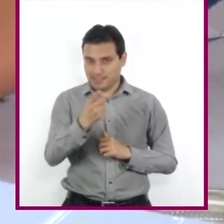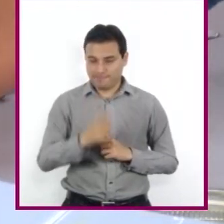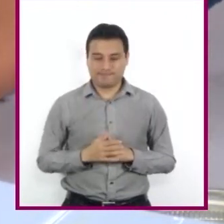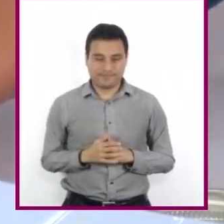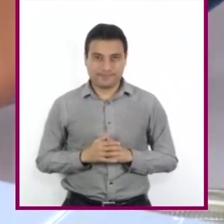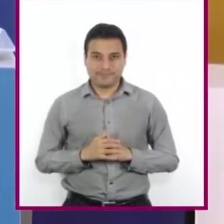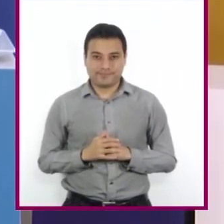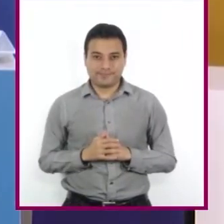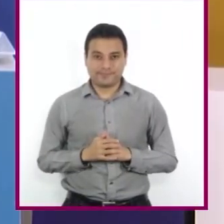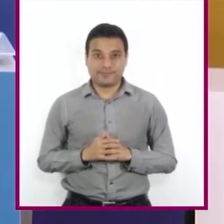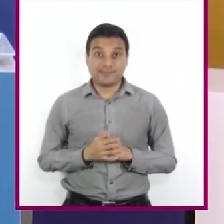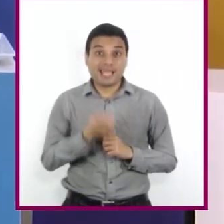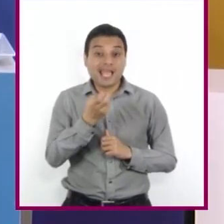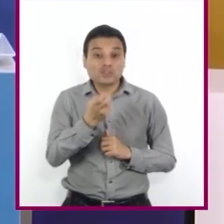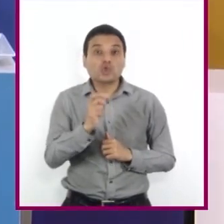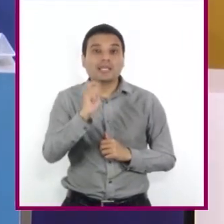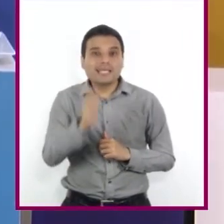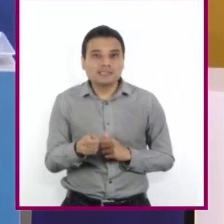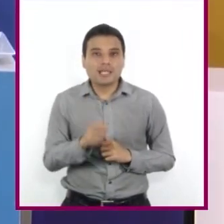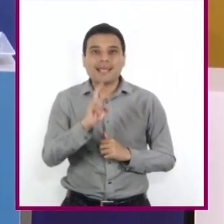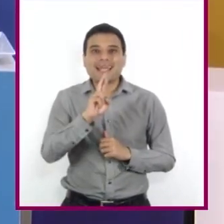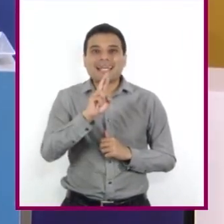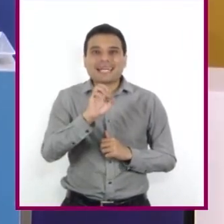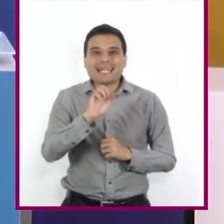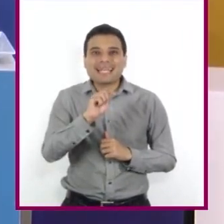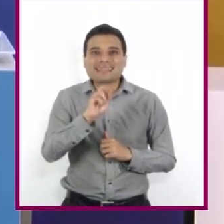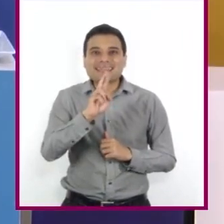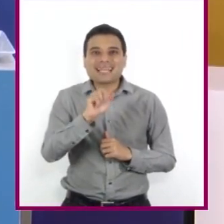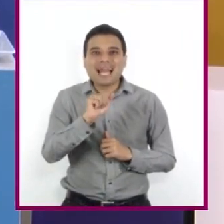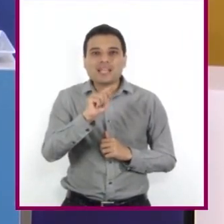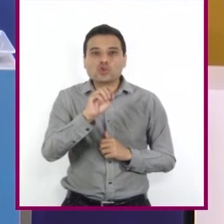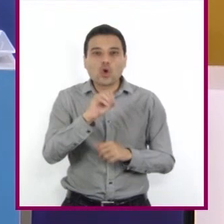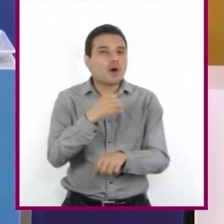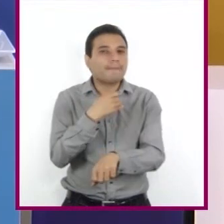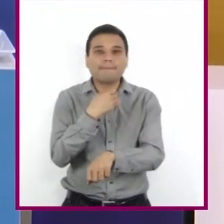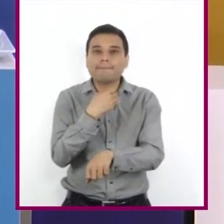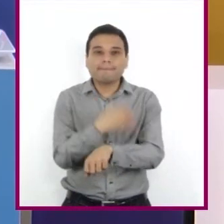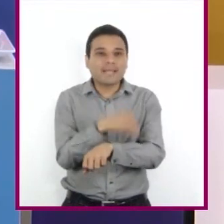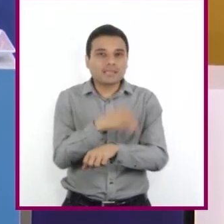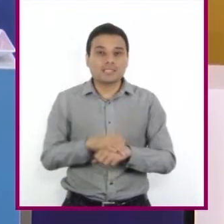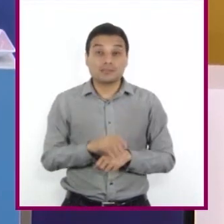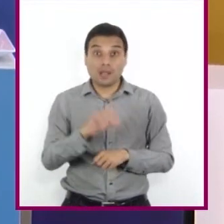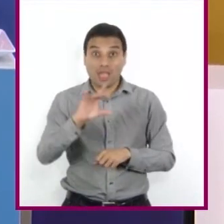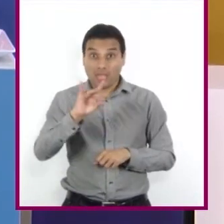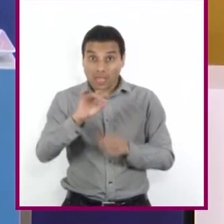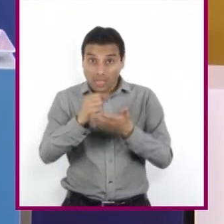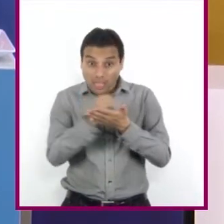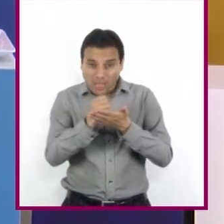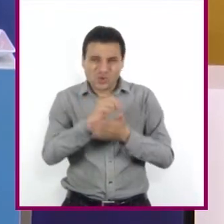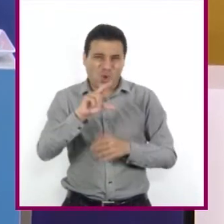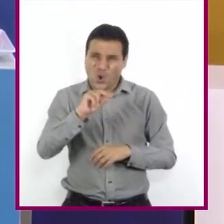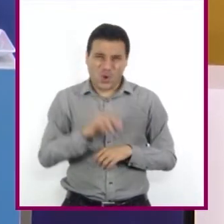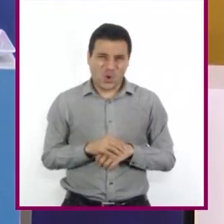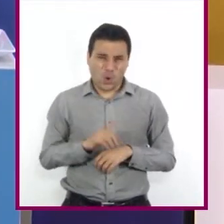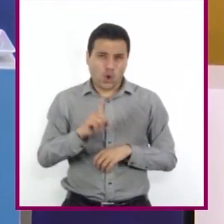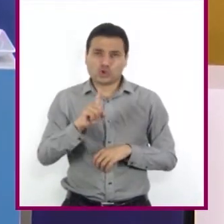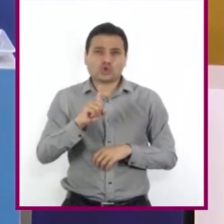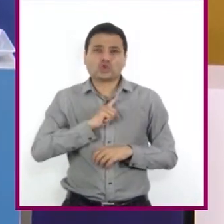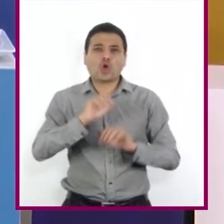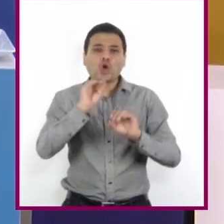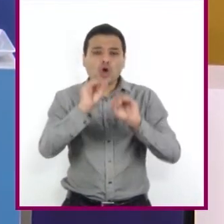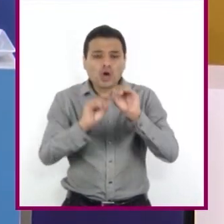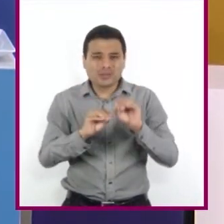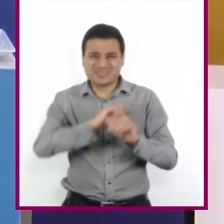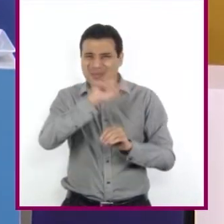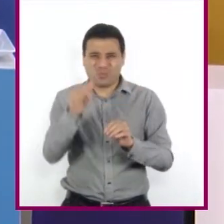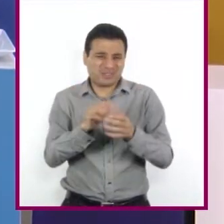es un retrato efímero, es decir, no necesitan necesariamente pegarlo, sino lo pueden hacer sobre el dibujo.